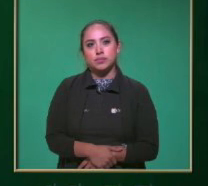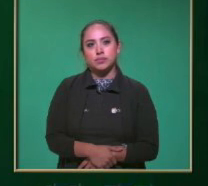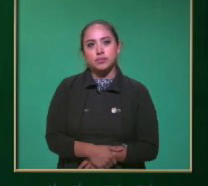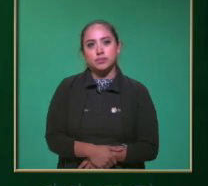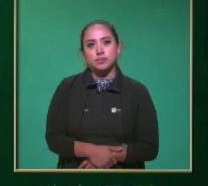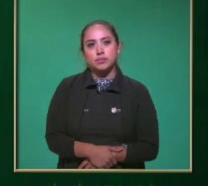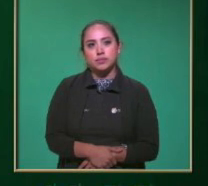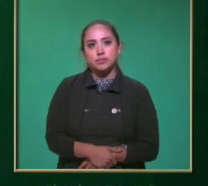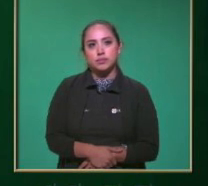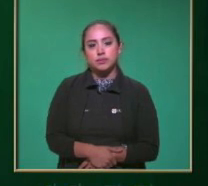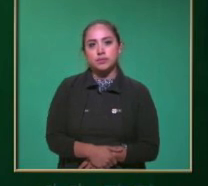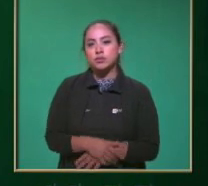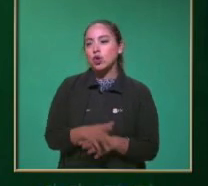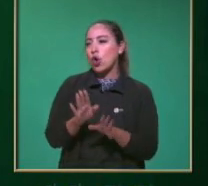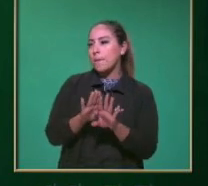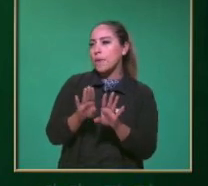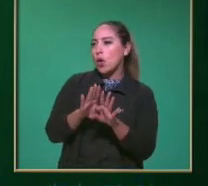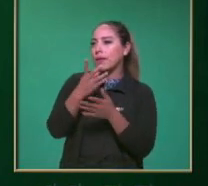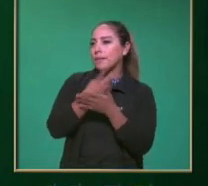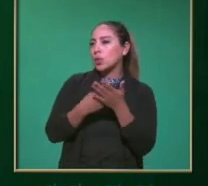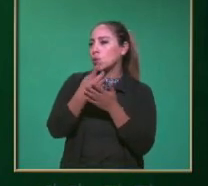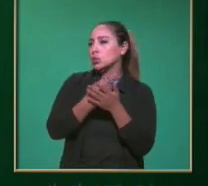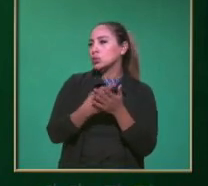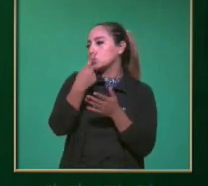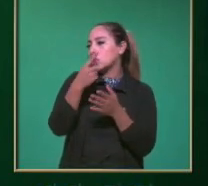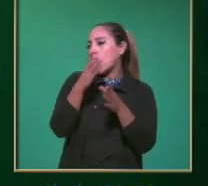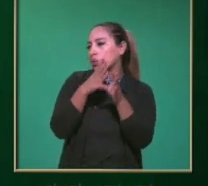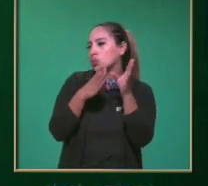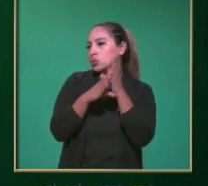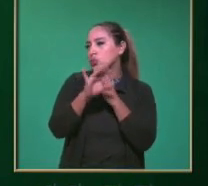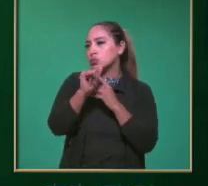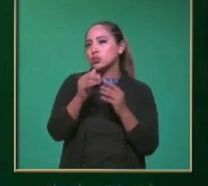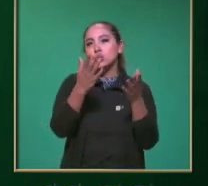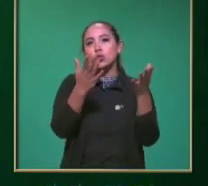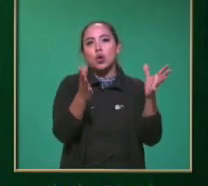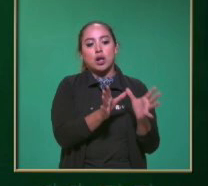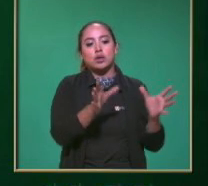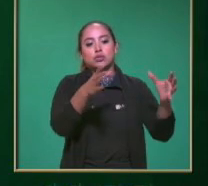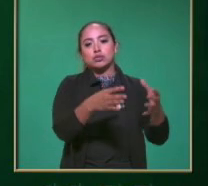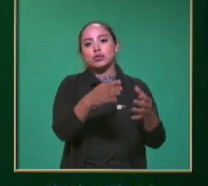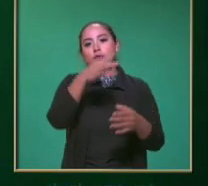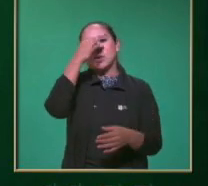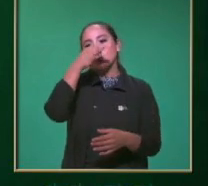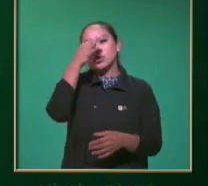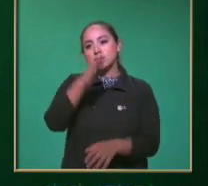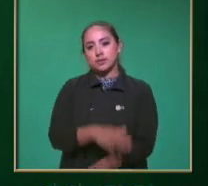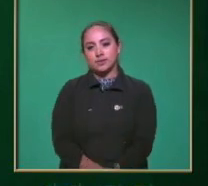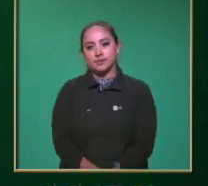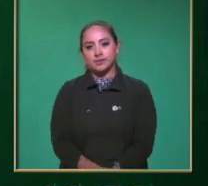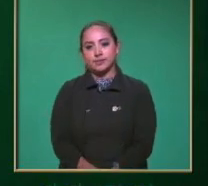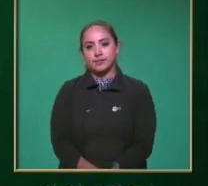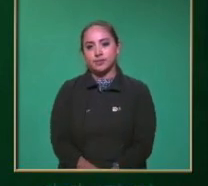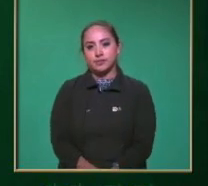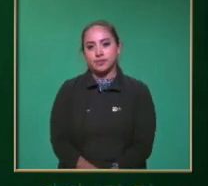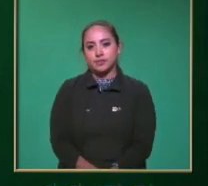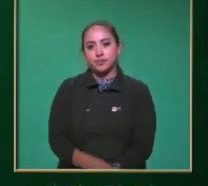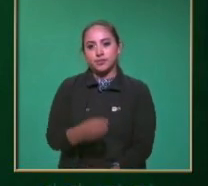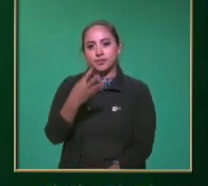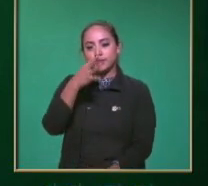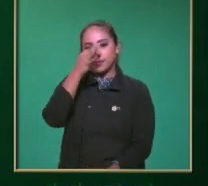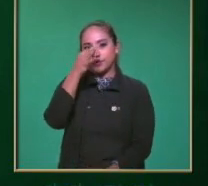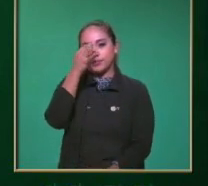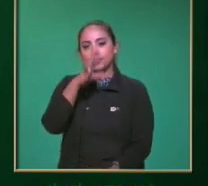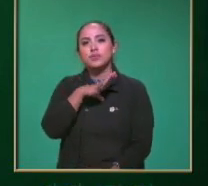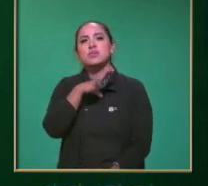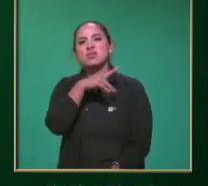una sola cosa. Por ejemplo, esta es una colección de flores, ¿ok? Pero, ¿cuántas flores hay? Para los niños